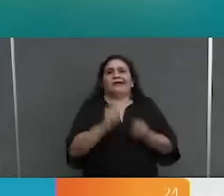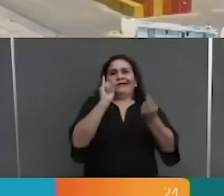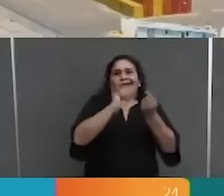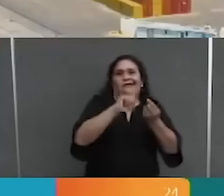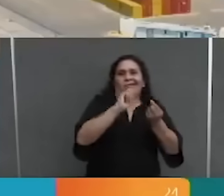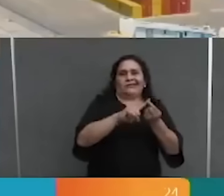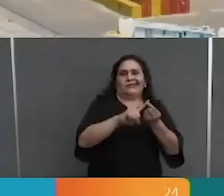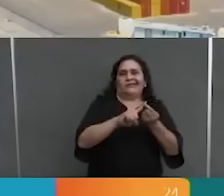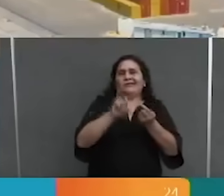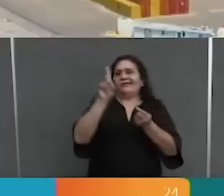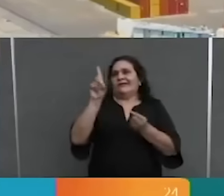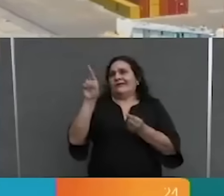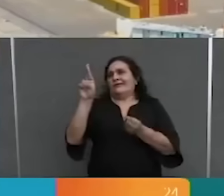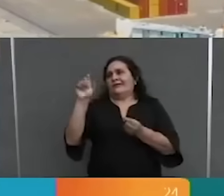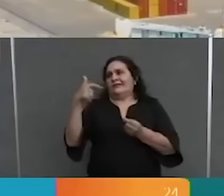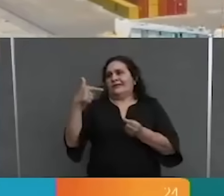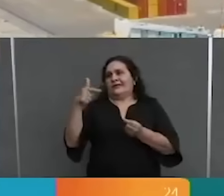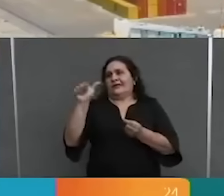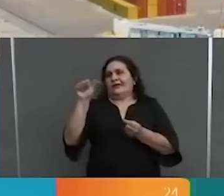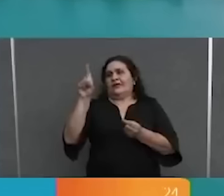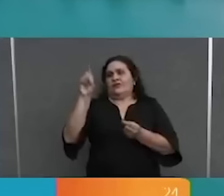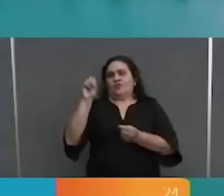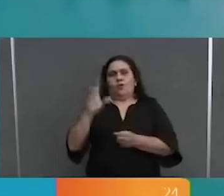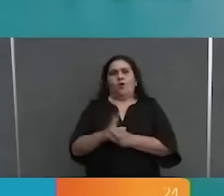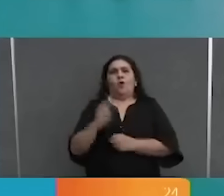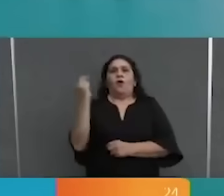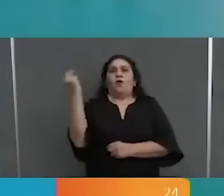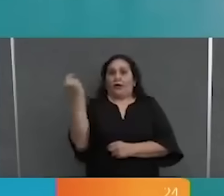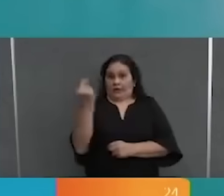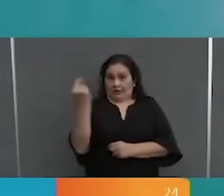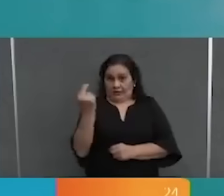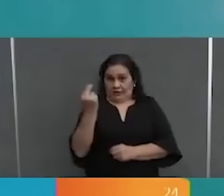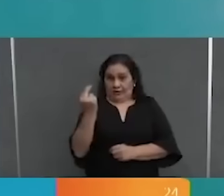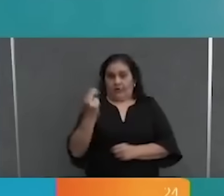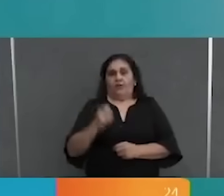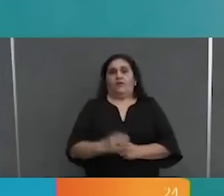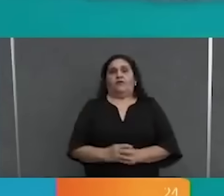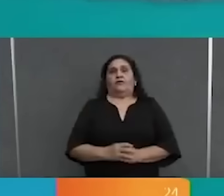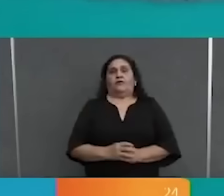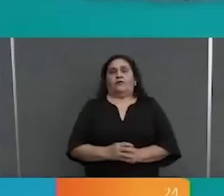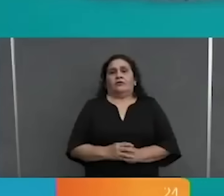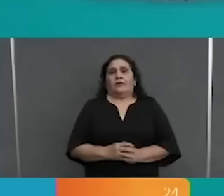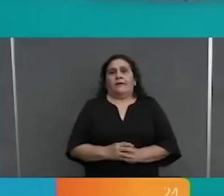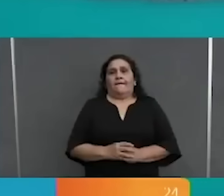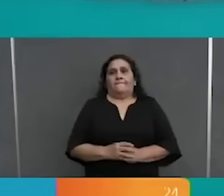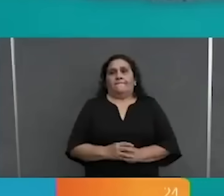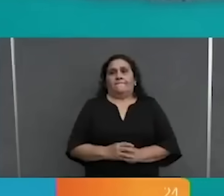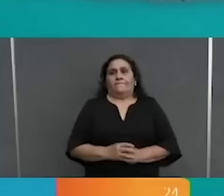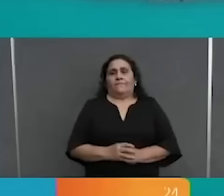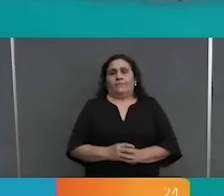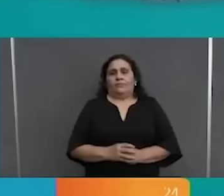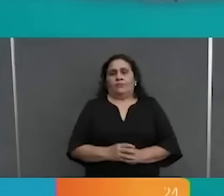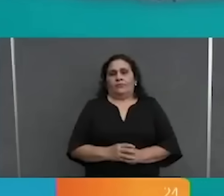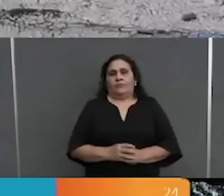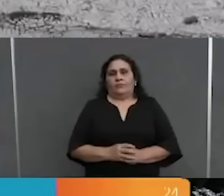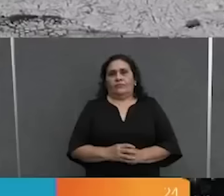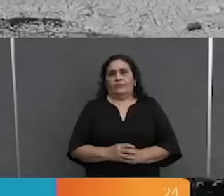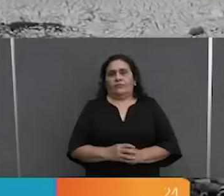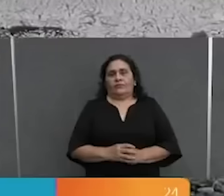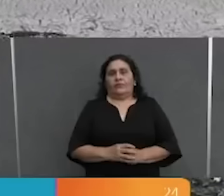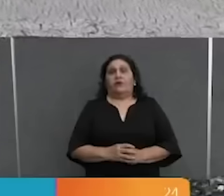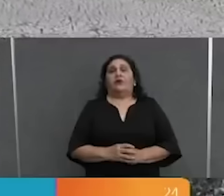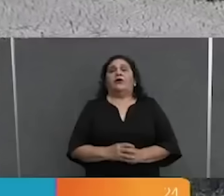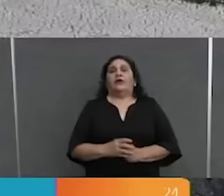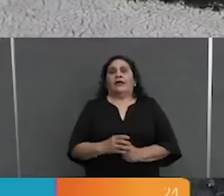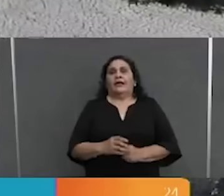el fallo de la licitación del dragado necesitamos, necesariamente, válgase la redundancia, que la